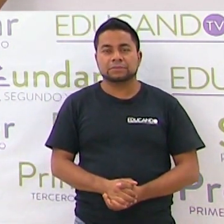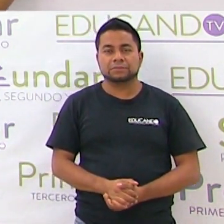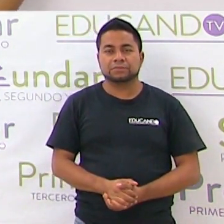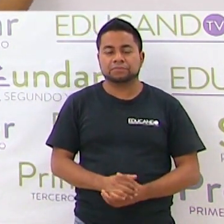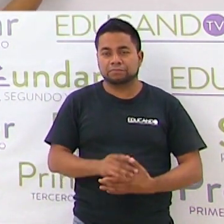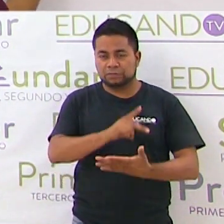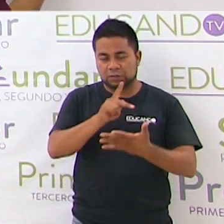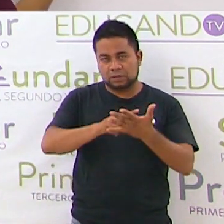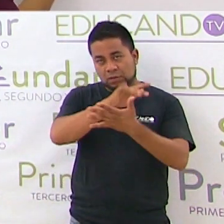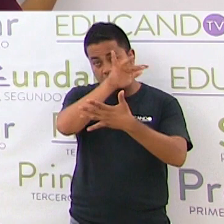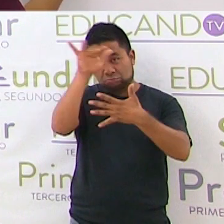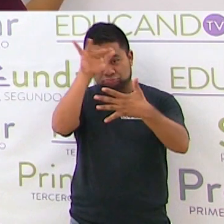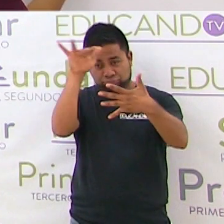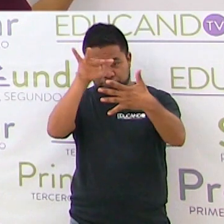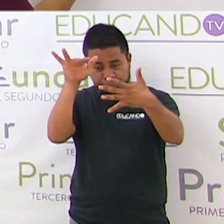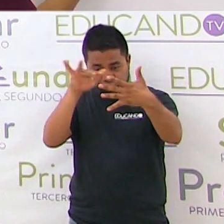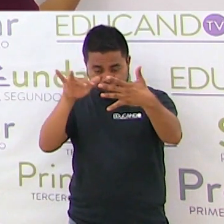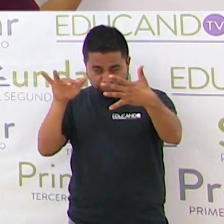y pasar